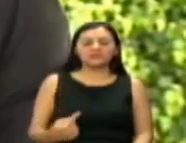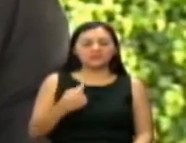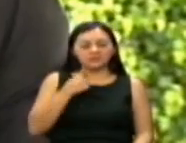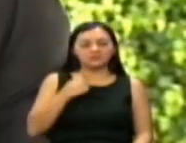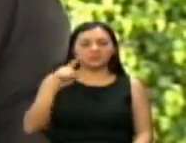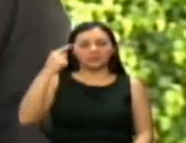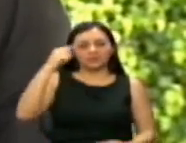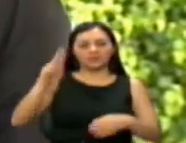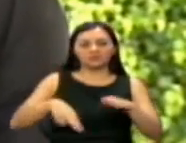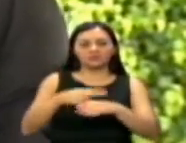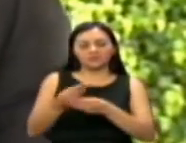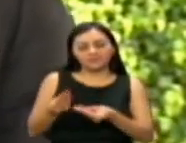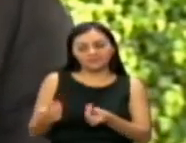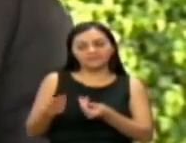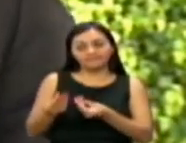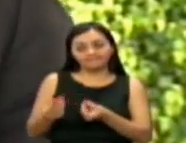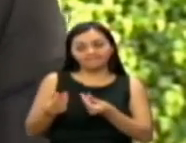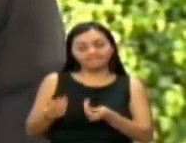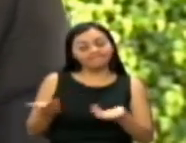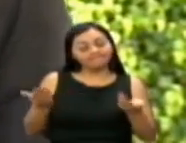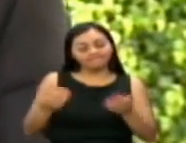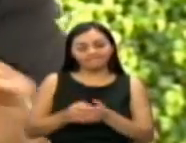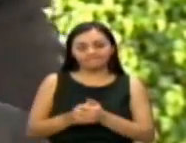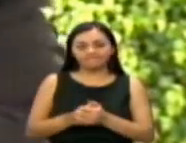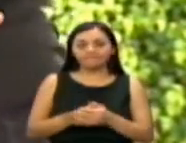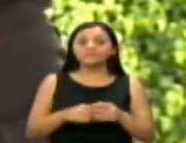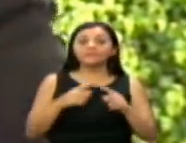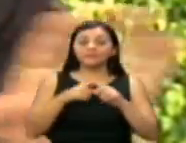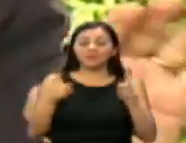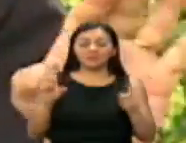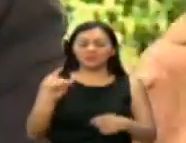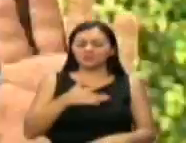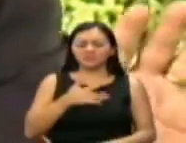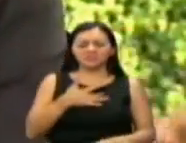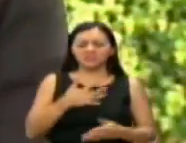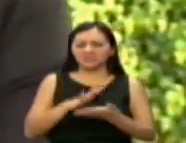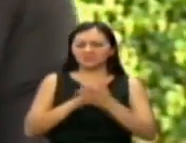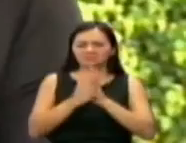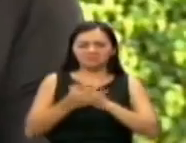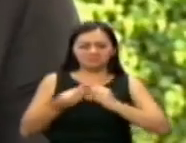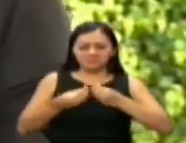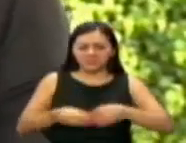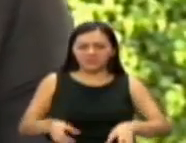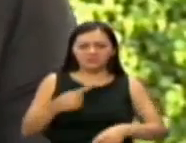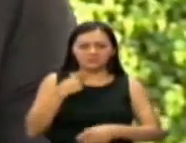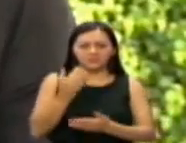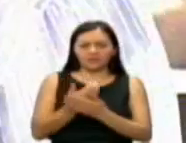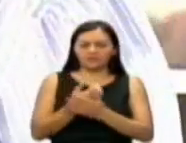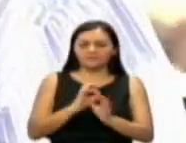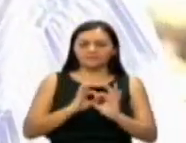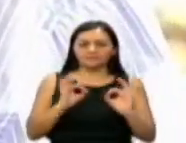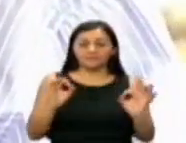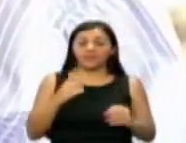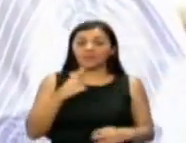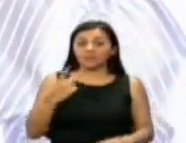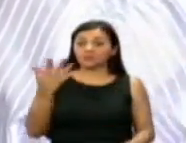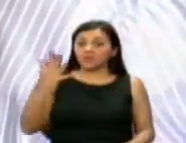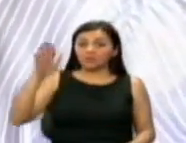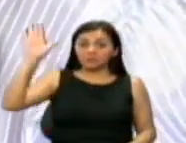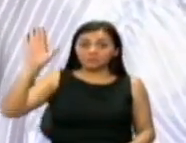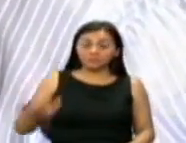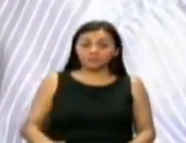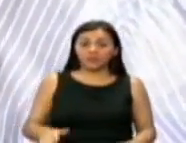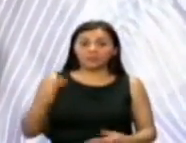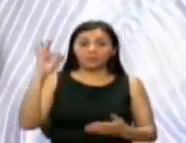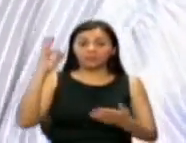municipales, a los gobiernos provinciales, a $79 el barril. Ellos no han sentido el problema económico. Porque pueden aducir que por la baja del precio del petróleo